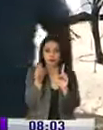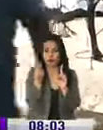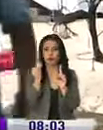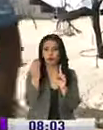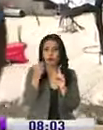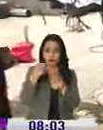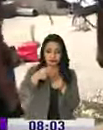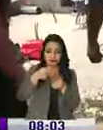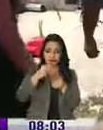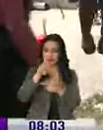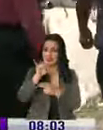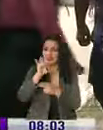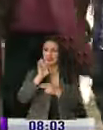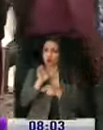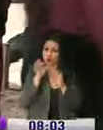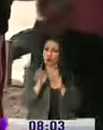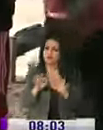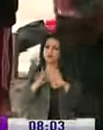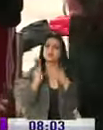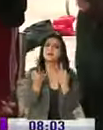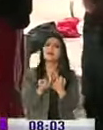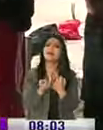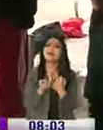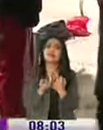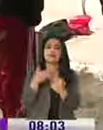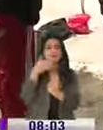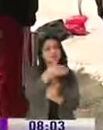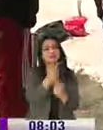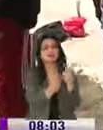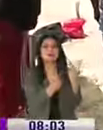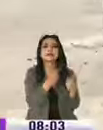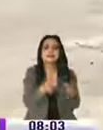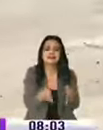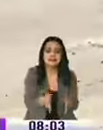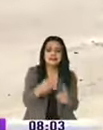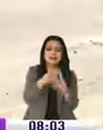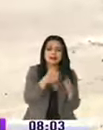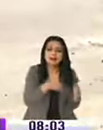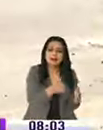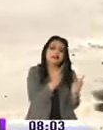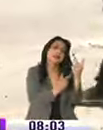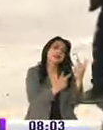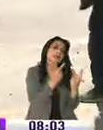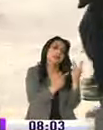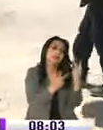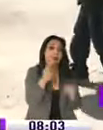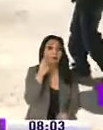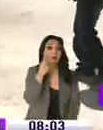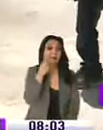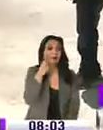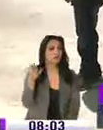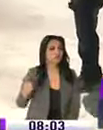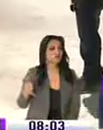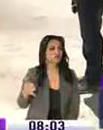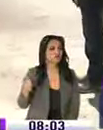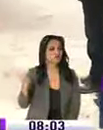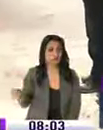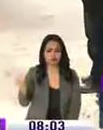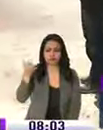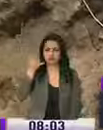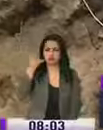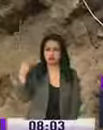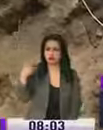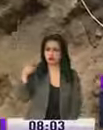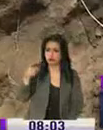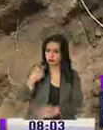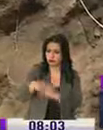creerlo. Cuando visitaban en el cementerio a sus seres queridos que se adelantaron, sonó el celular del padre del ahora fallecido para notificar que su